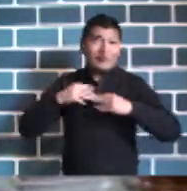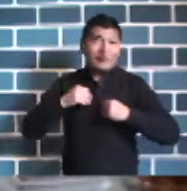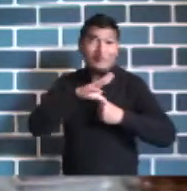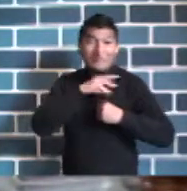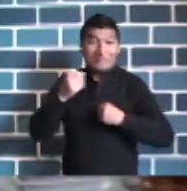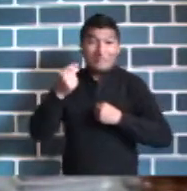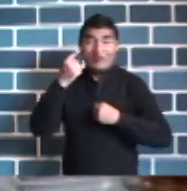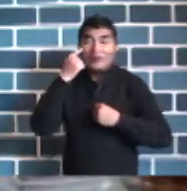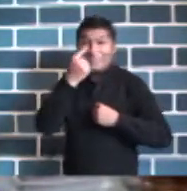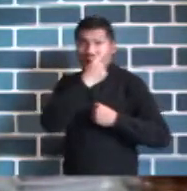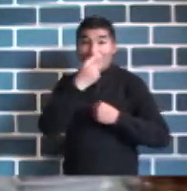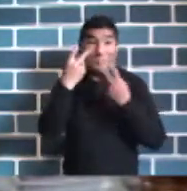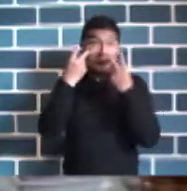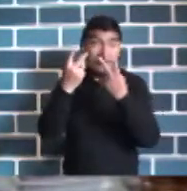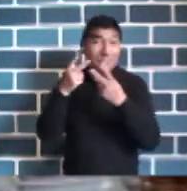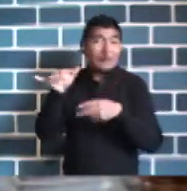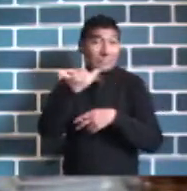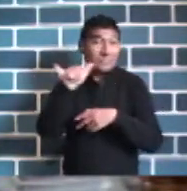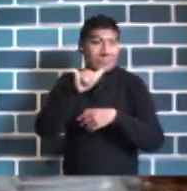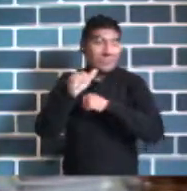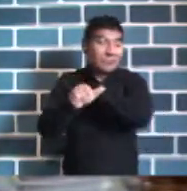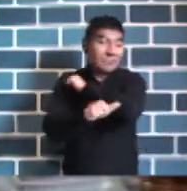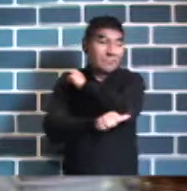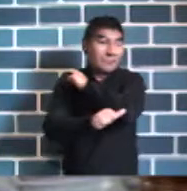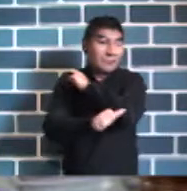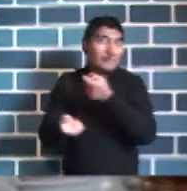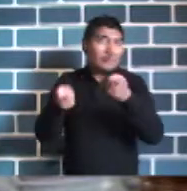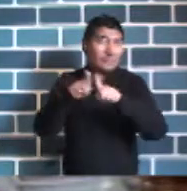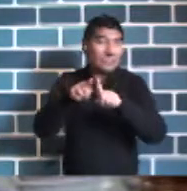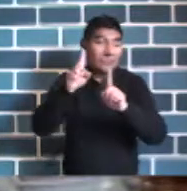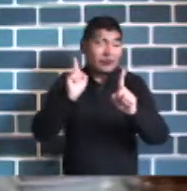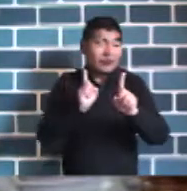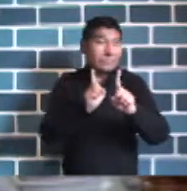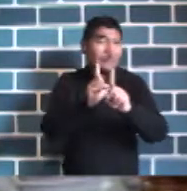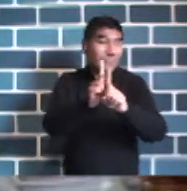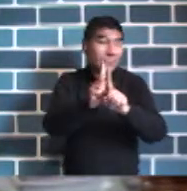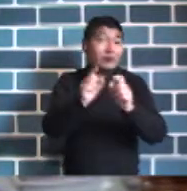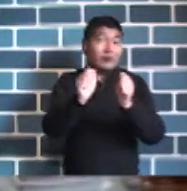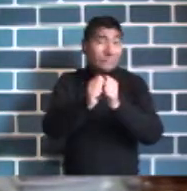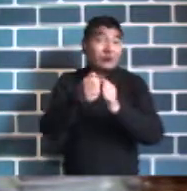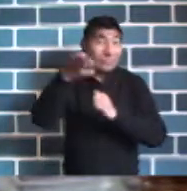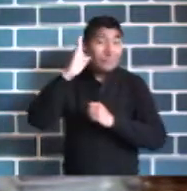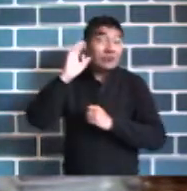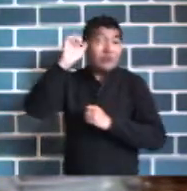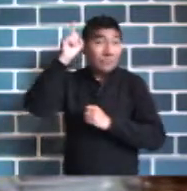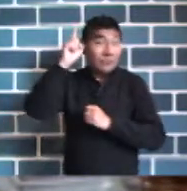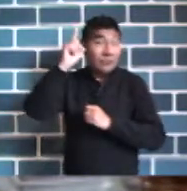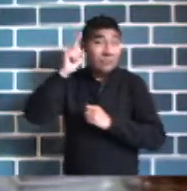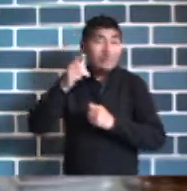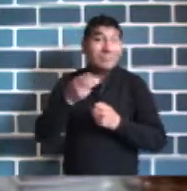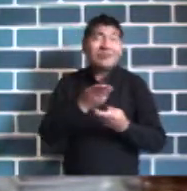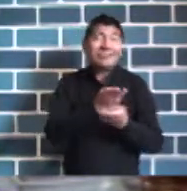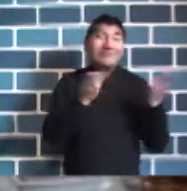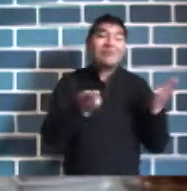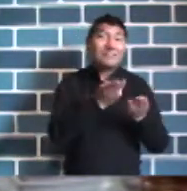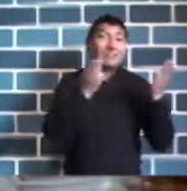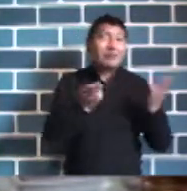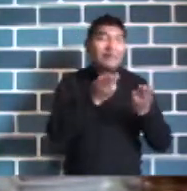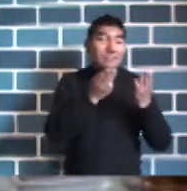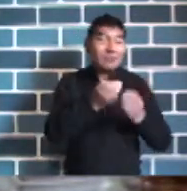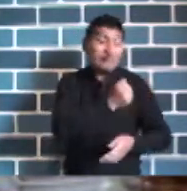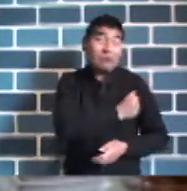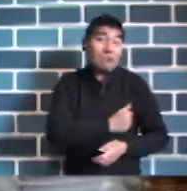escuchar al igual que habrán cuando se encuentra con la presencia de dios marta es quien se pone en